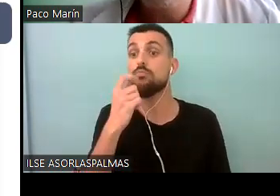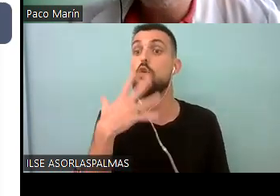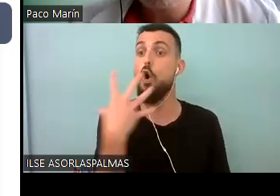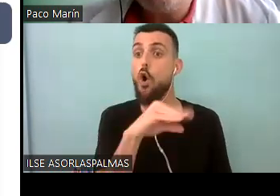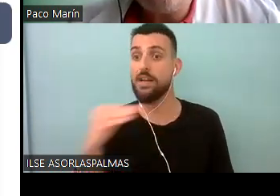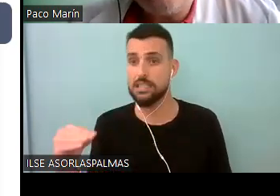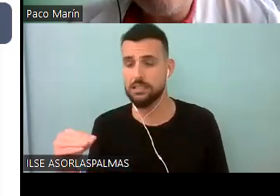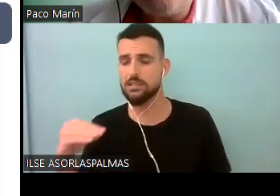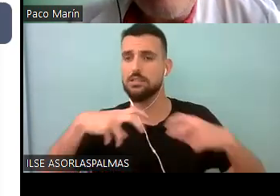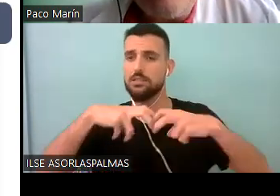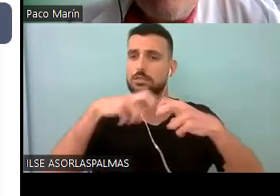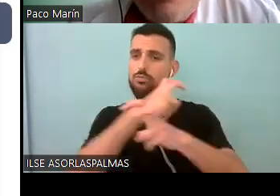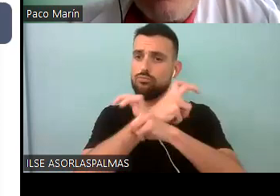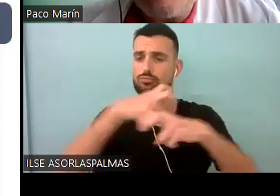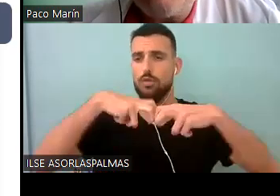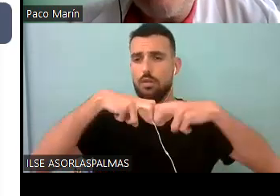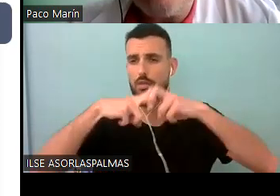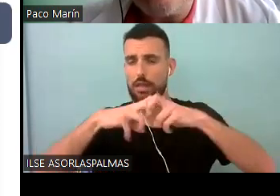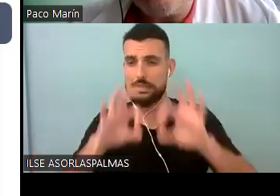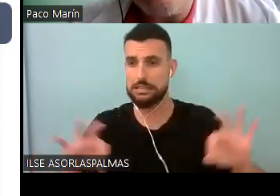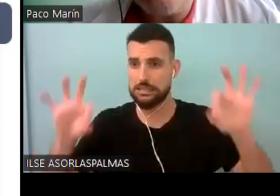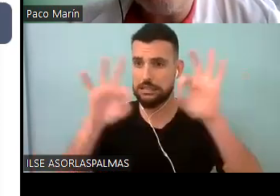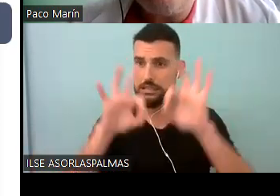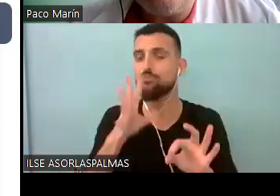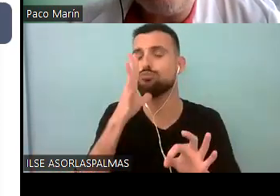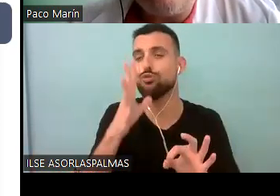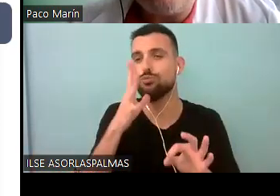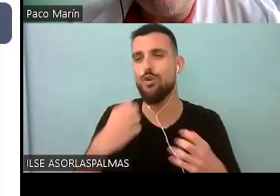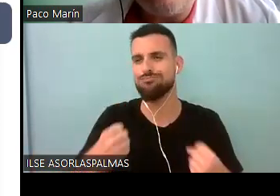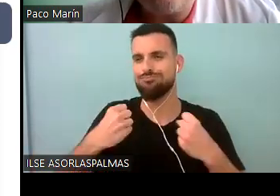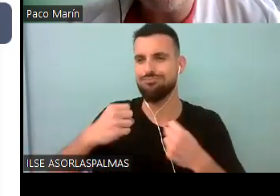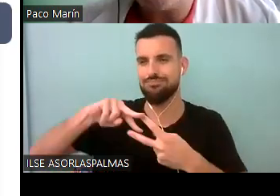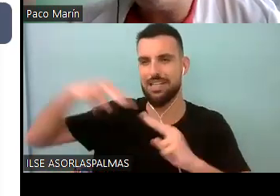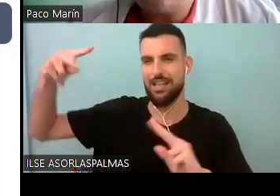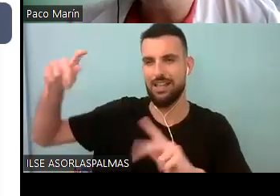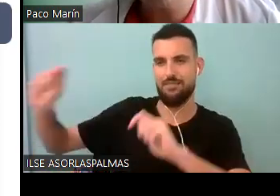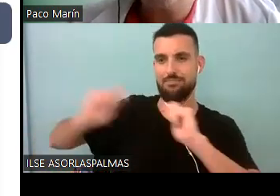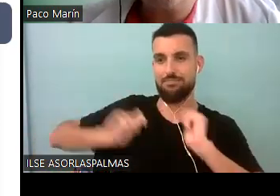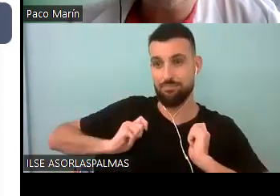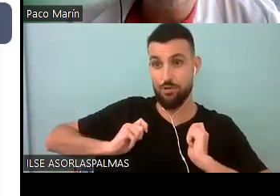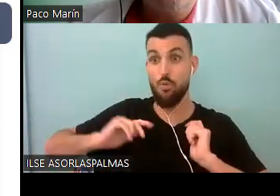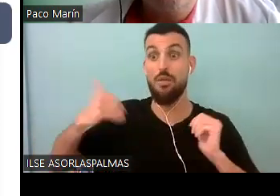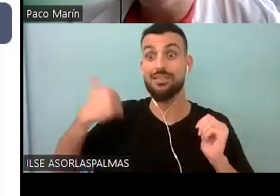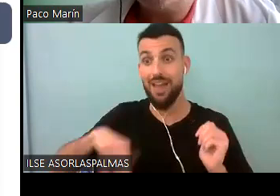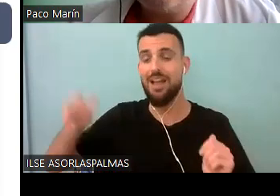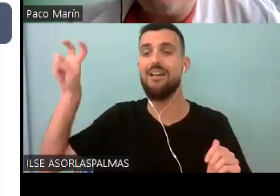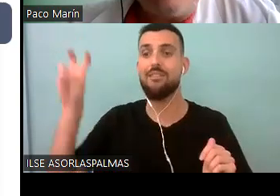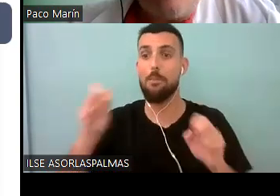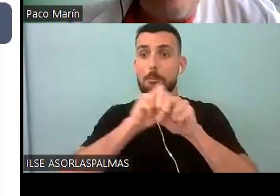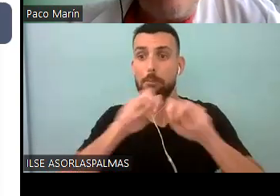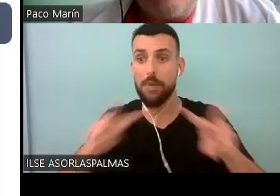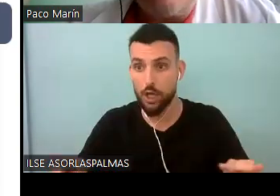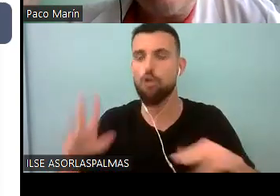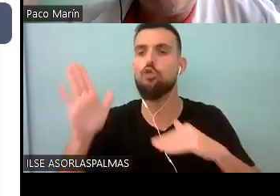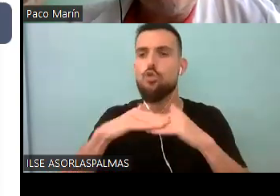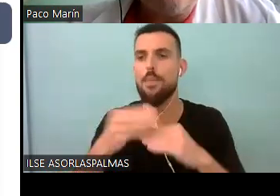osteoporosis, pero entre un 20 y un 40% restante de la densidad mineral ósea está muy influenciada sobre todo por la